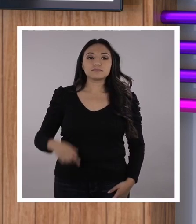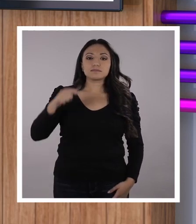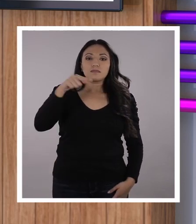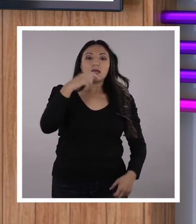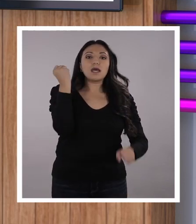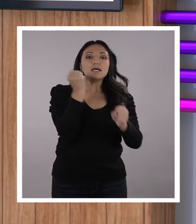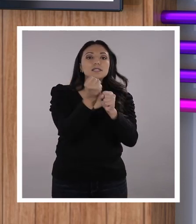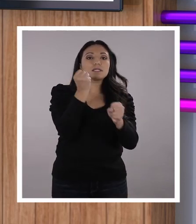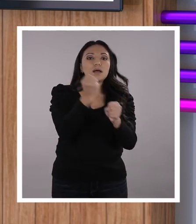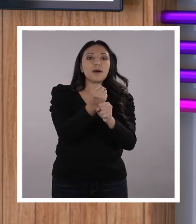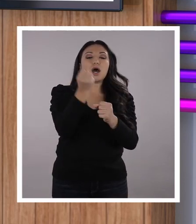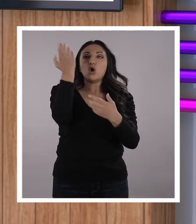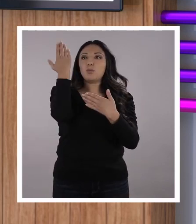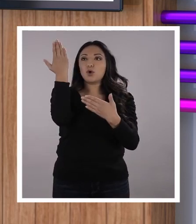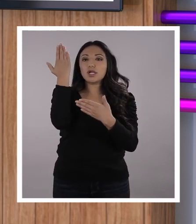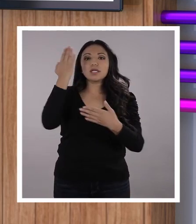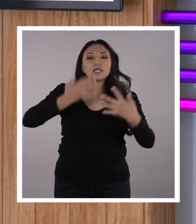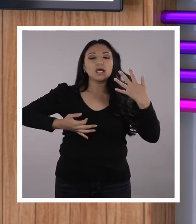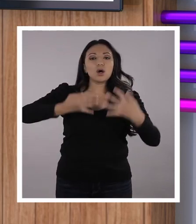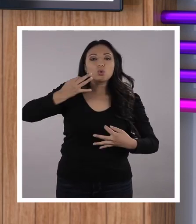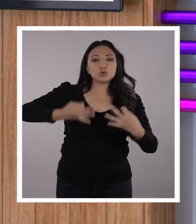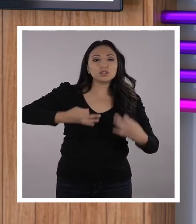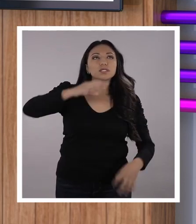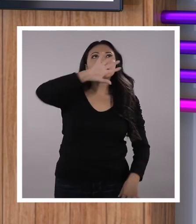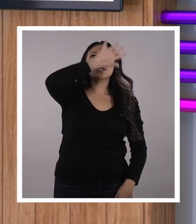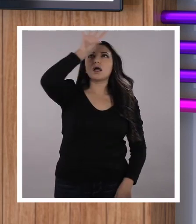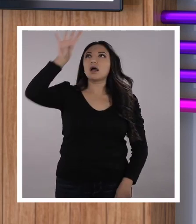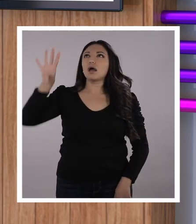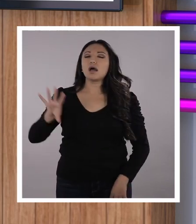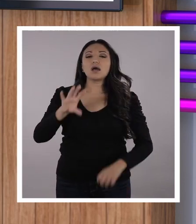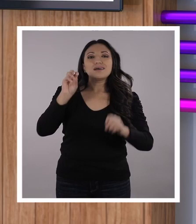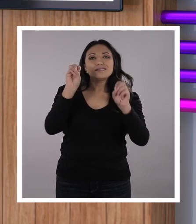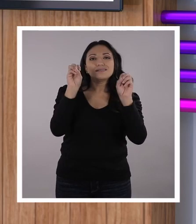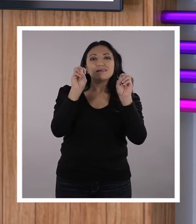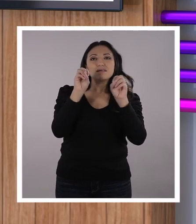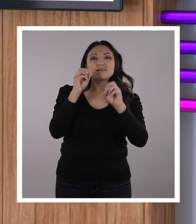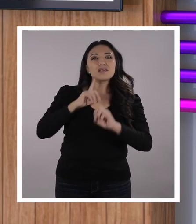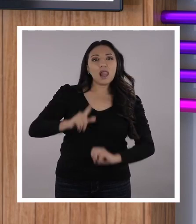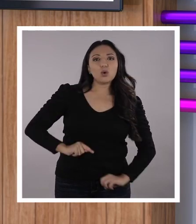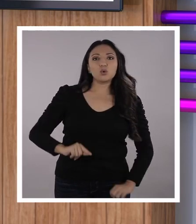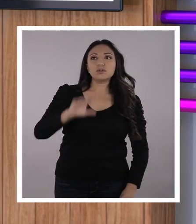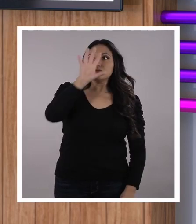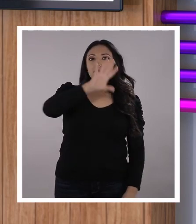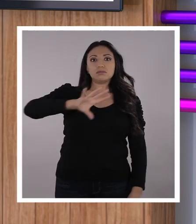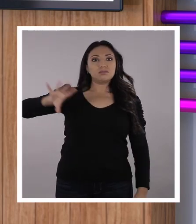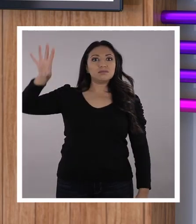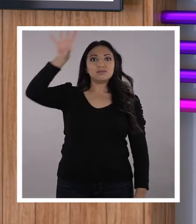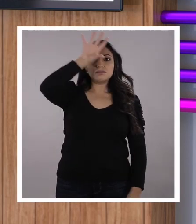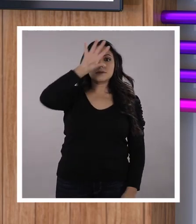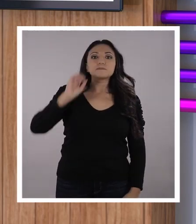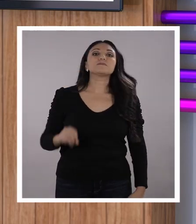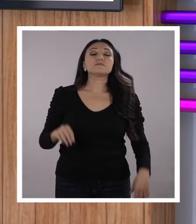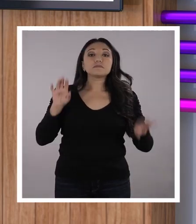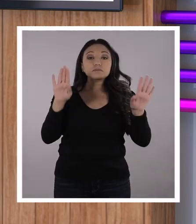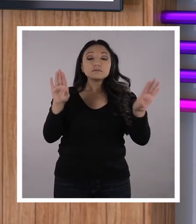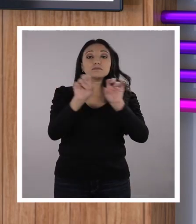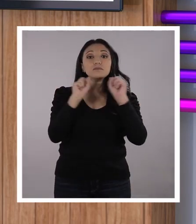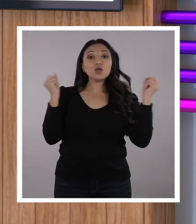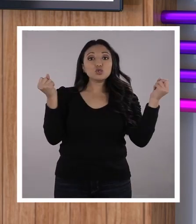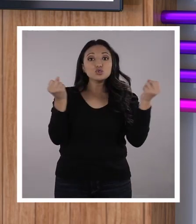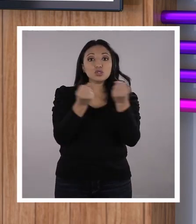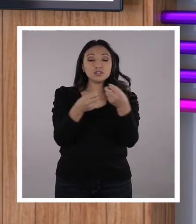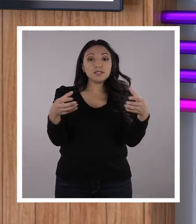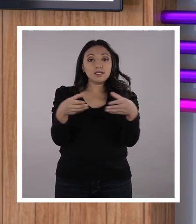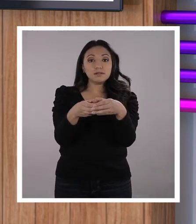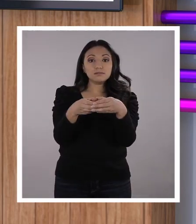Revés, profe. Trabajo, política, justicia. Ah, ok. Ok, salud. Ya. ¿De acuerdo? Entonces, una sociedad está